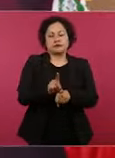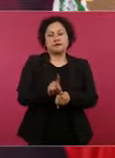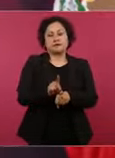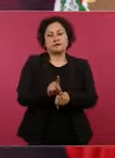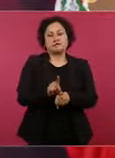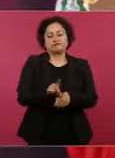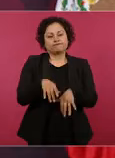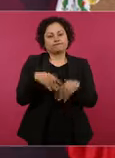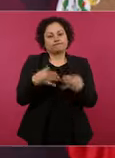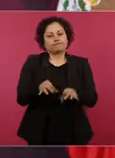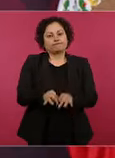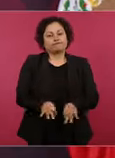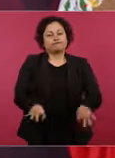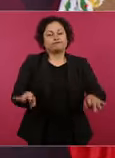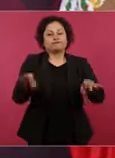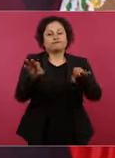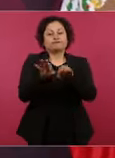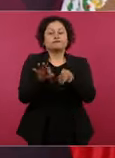los reconocimientos